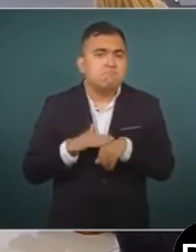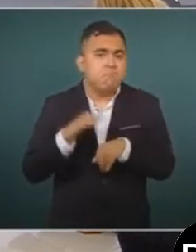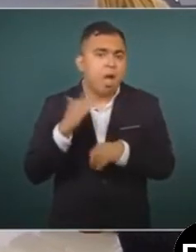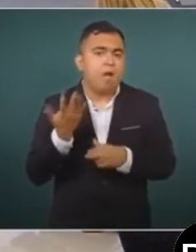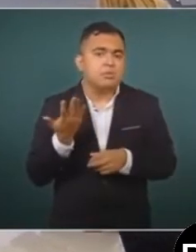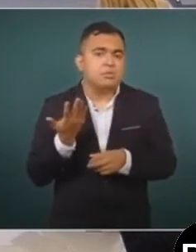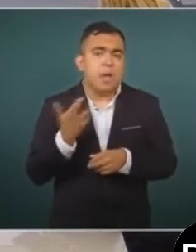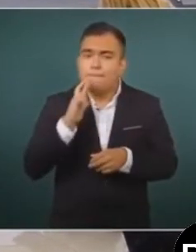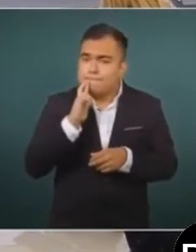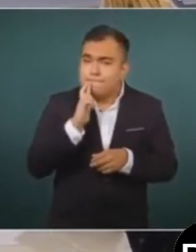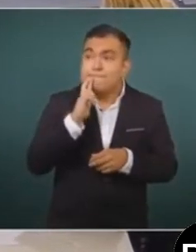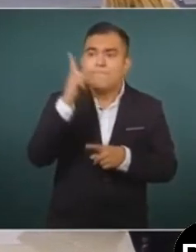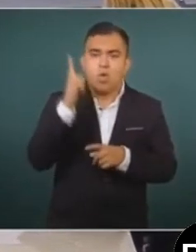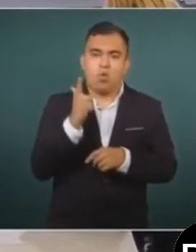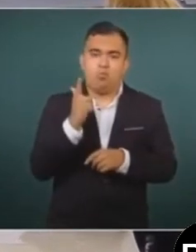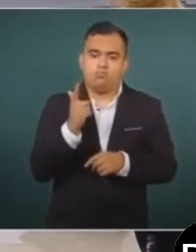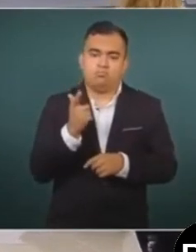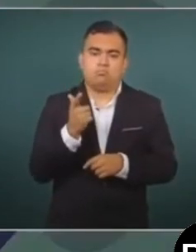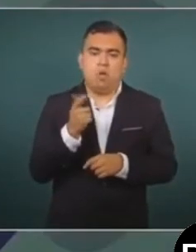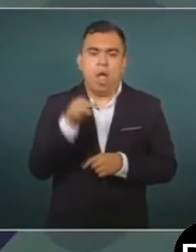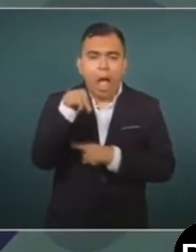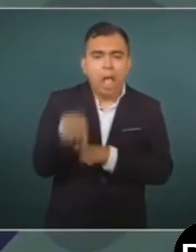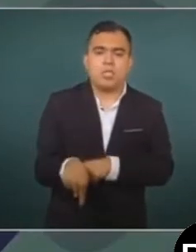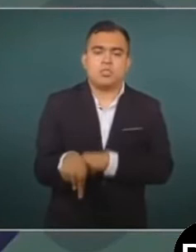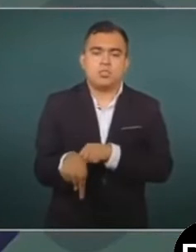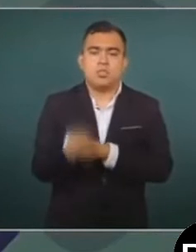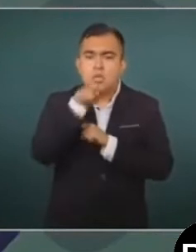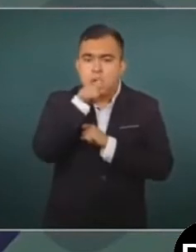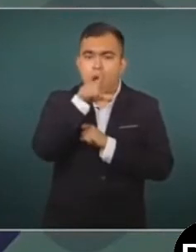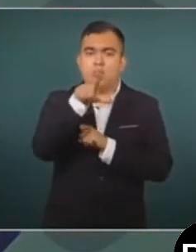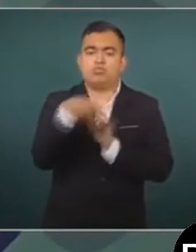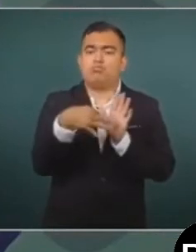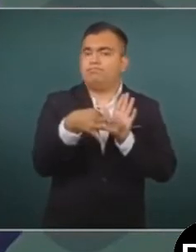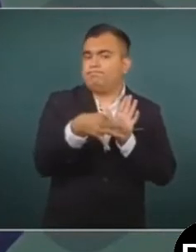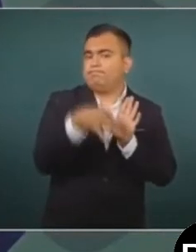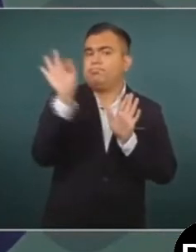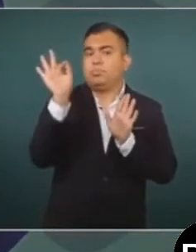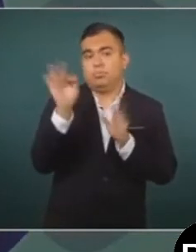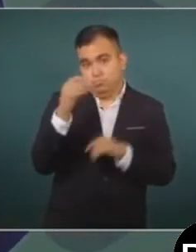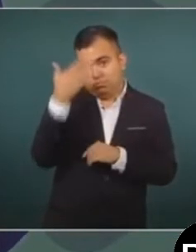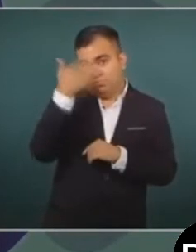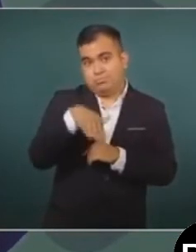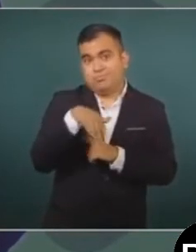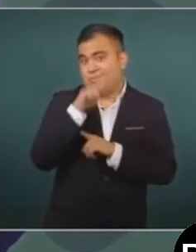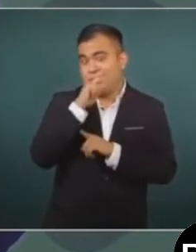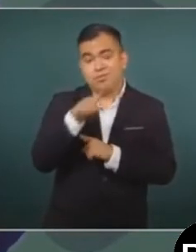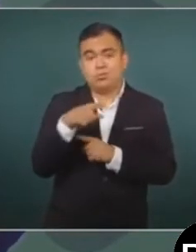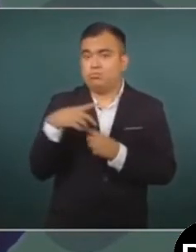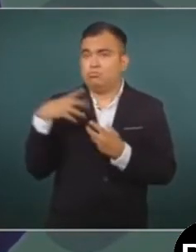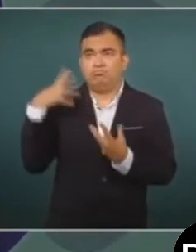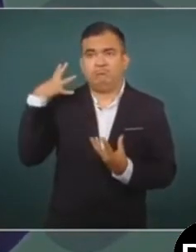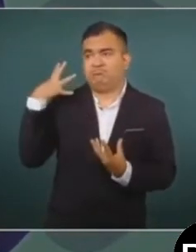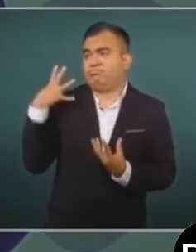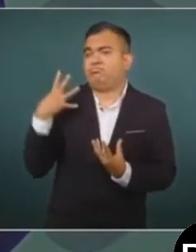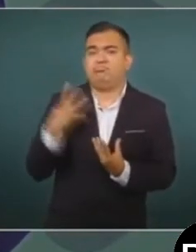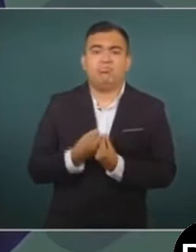Qué mejor que aquí, en Jalisco, por la historia que tiene Jalisco de defensa